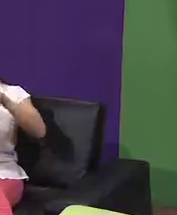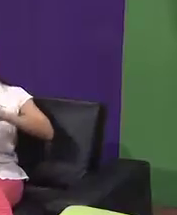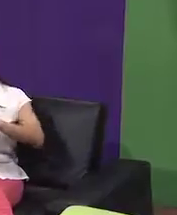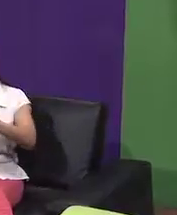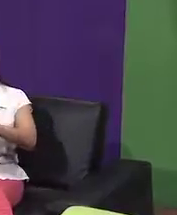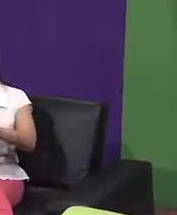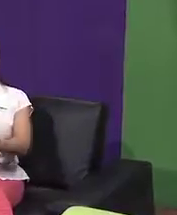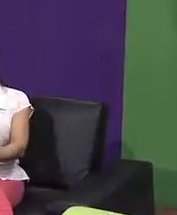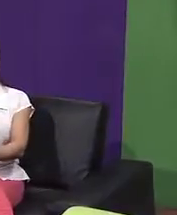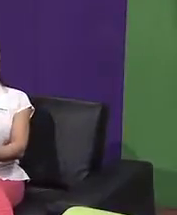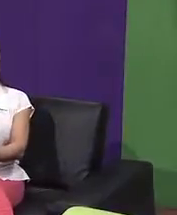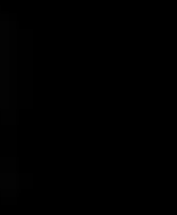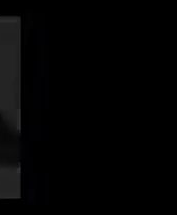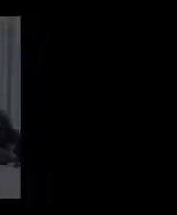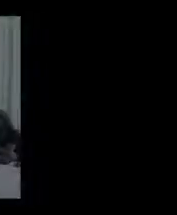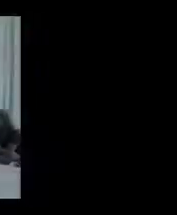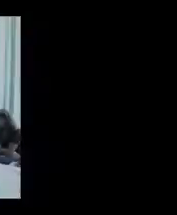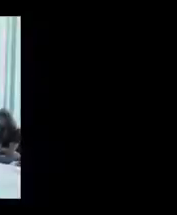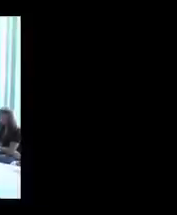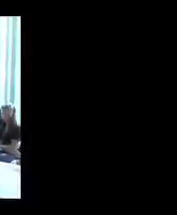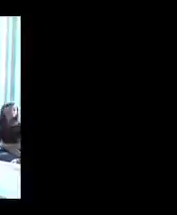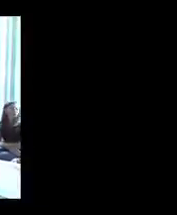los detalles.